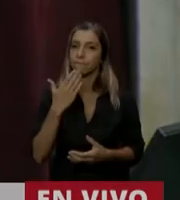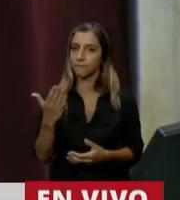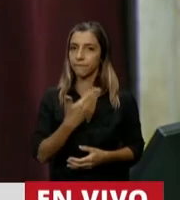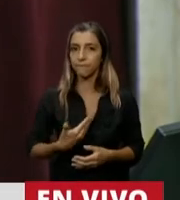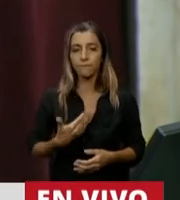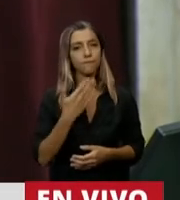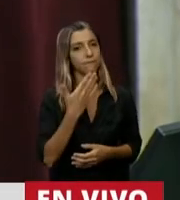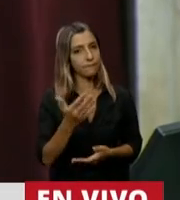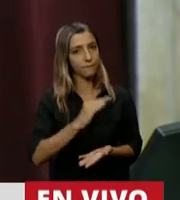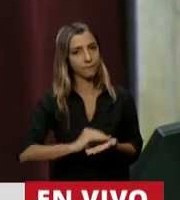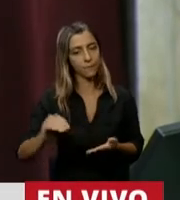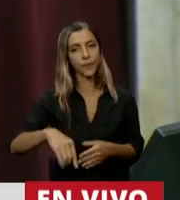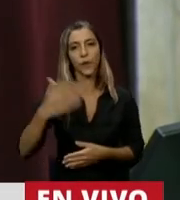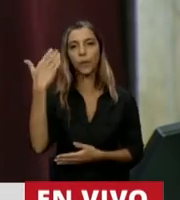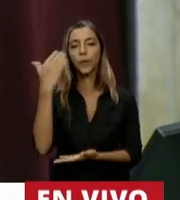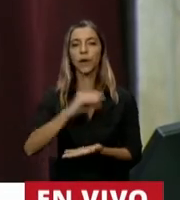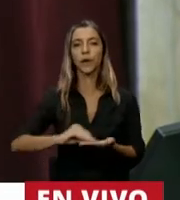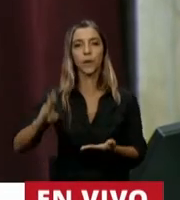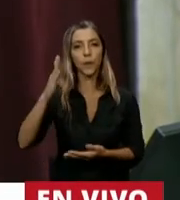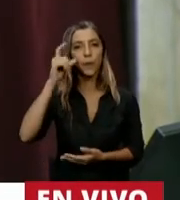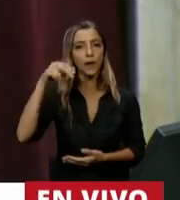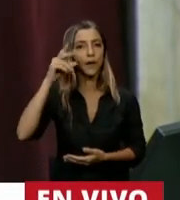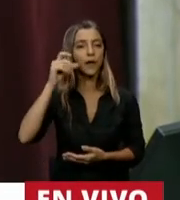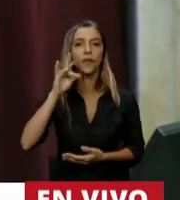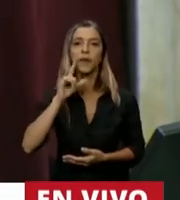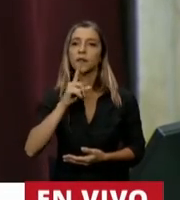En uso de la palabra, el diputado Benedetti.